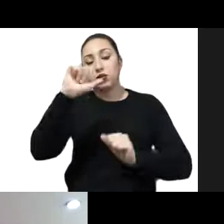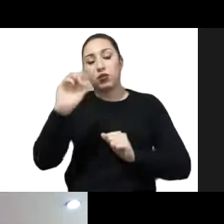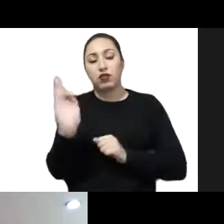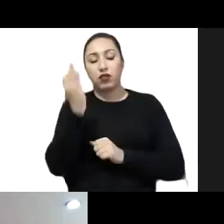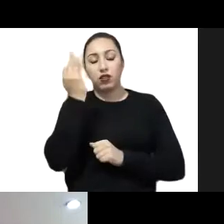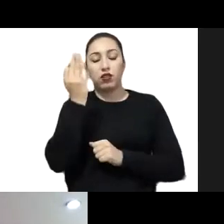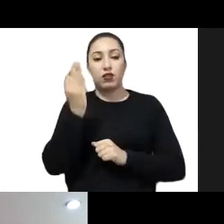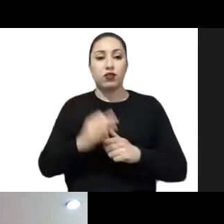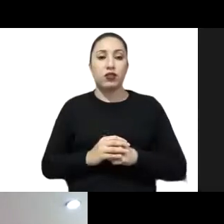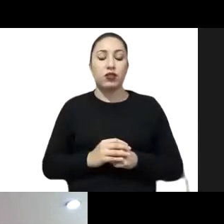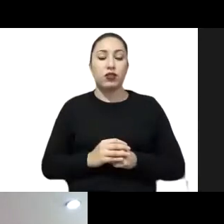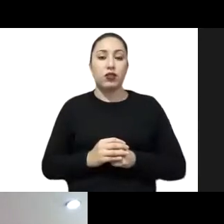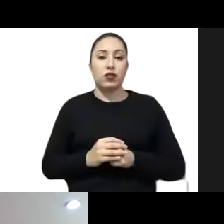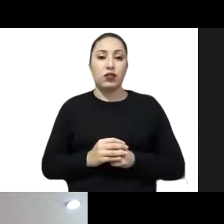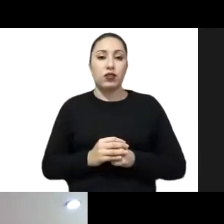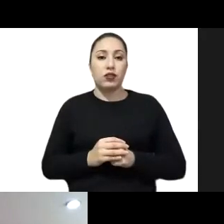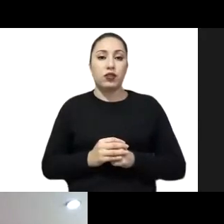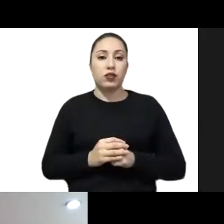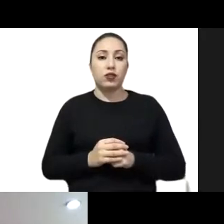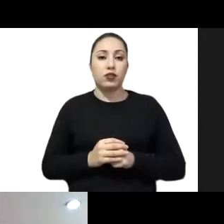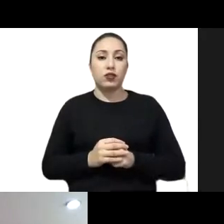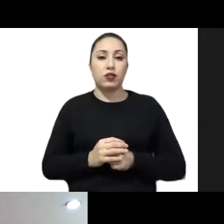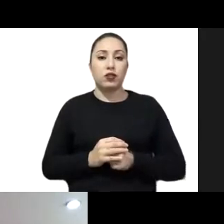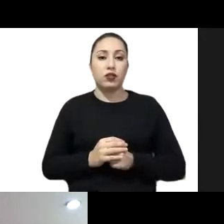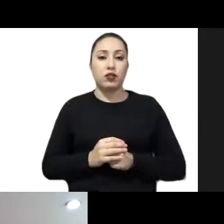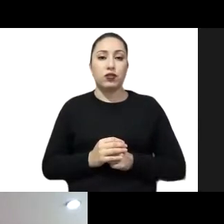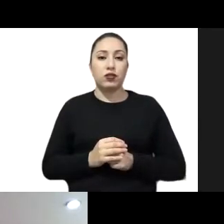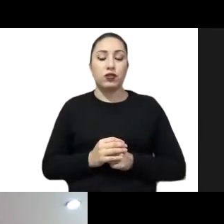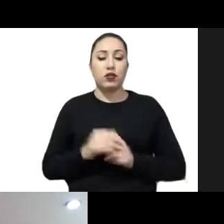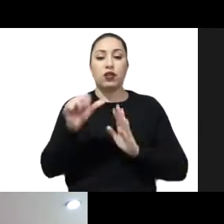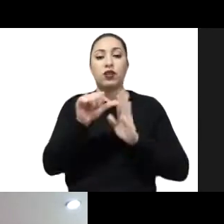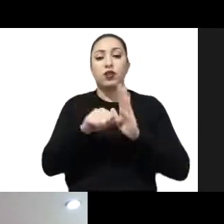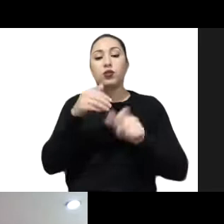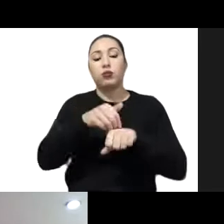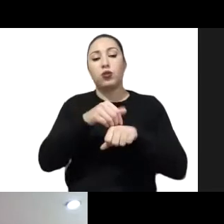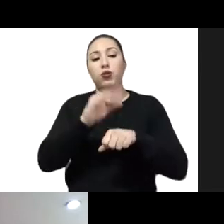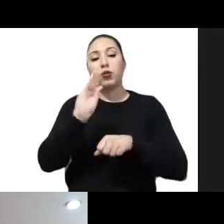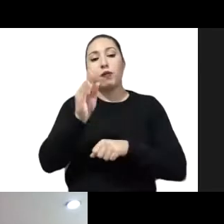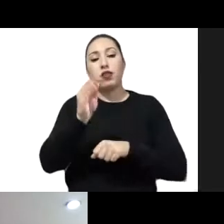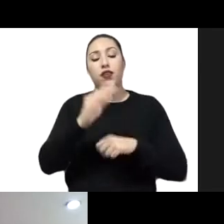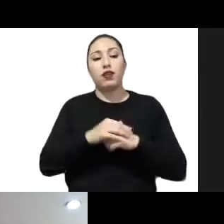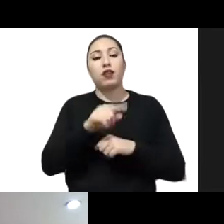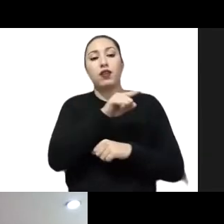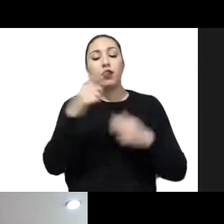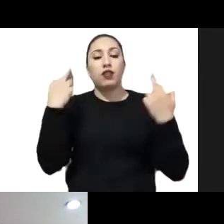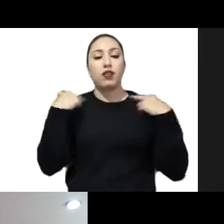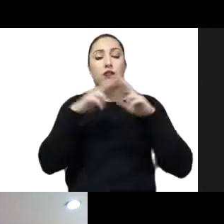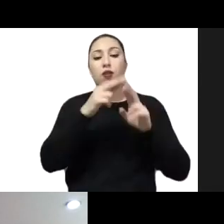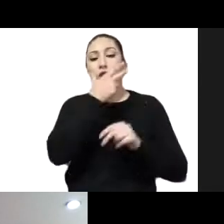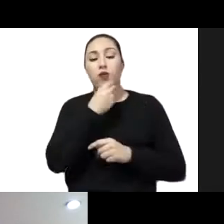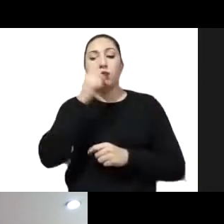Estados Unidos Mexicanos en los términos siguientes. El artículo 90. Las maestras y los maestros son